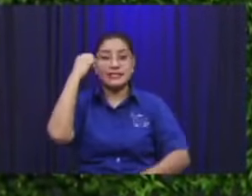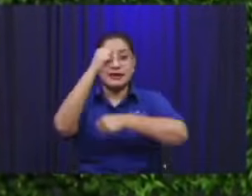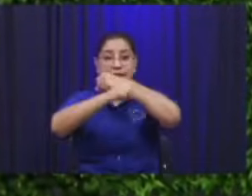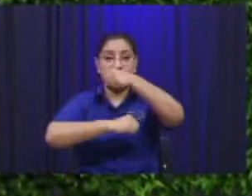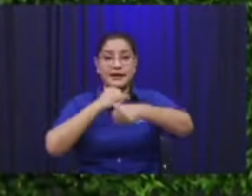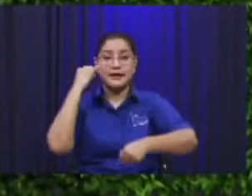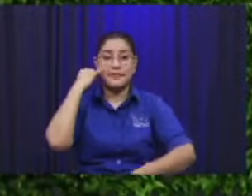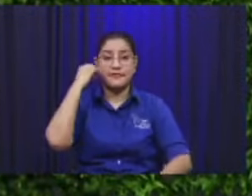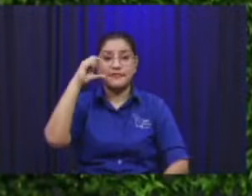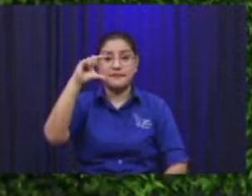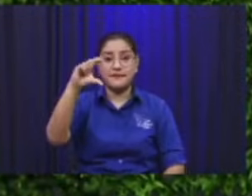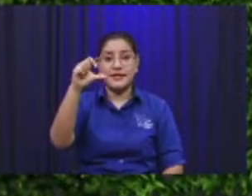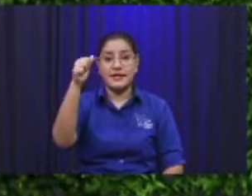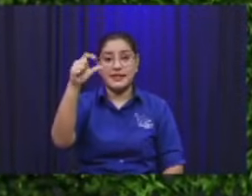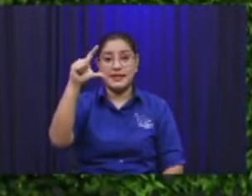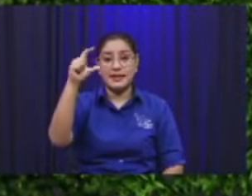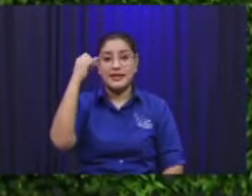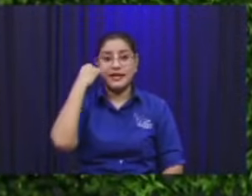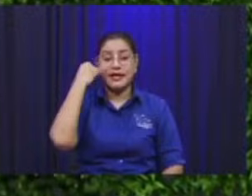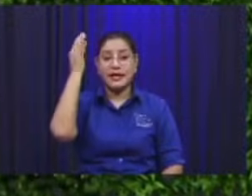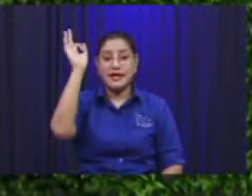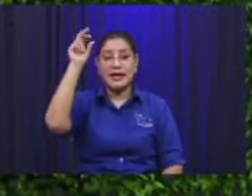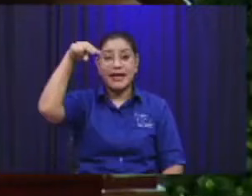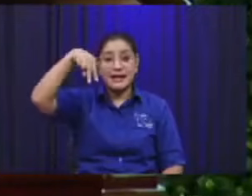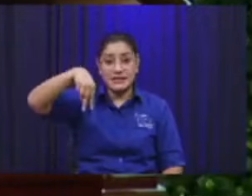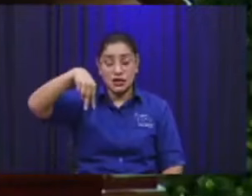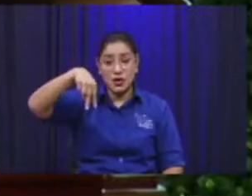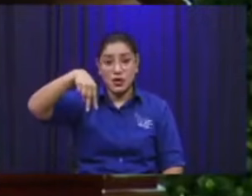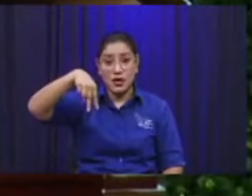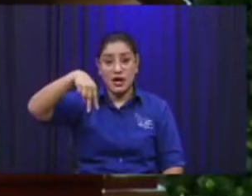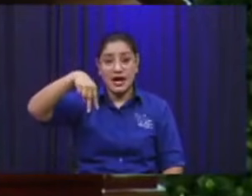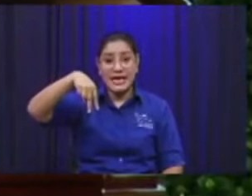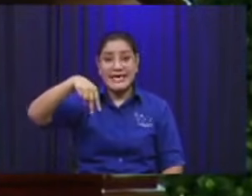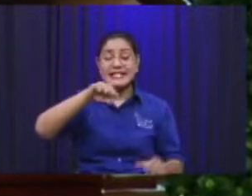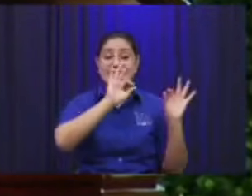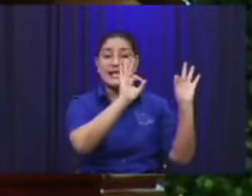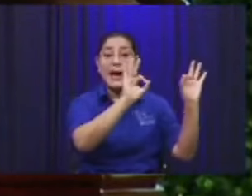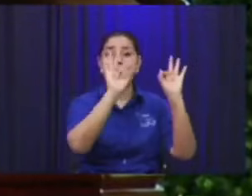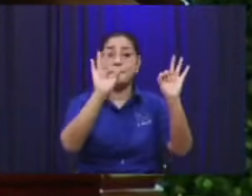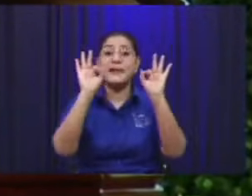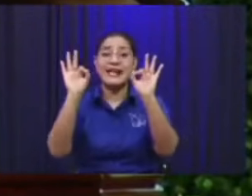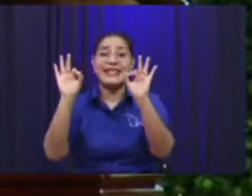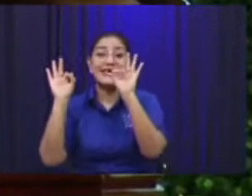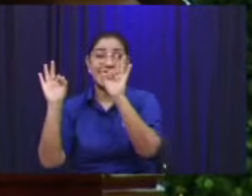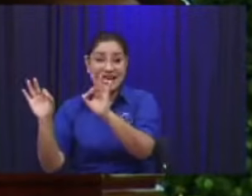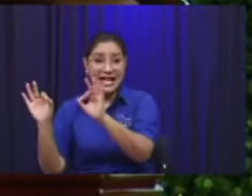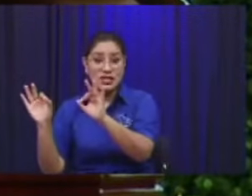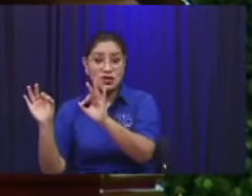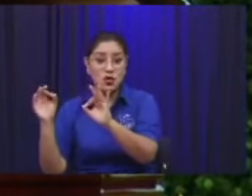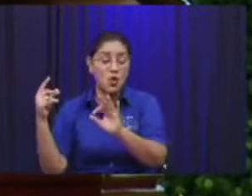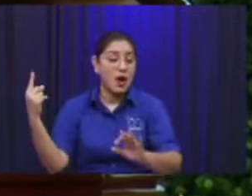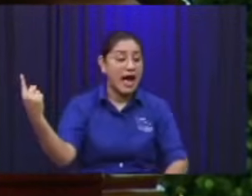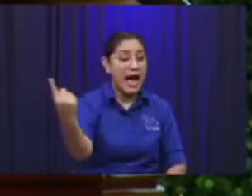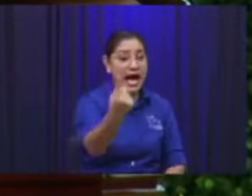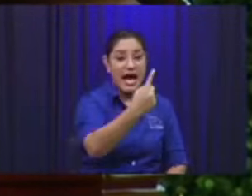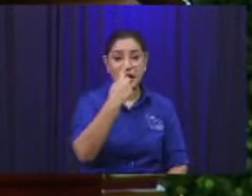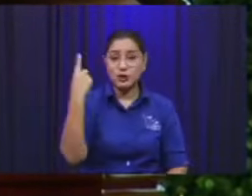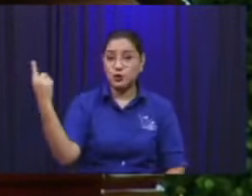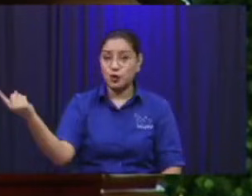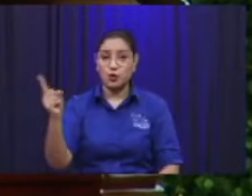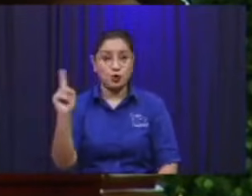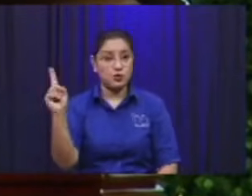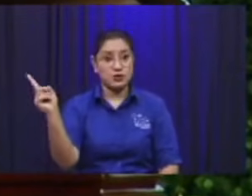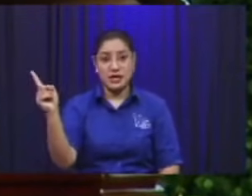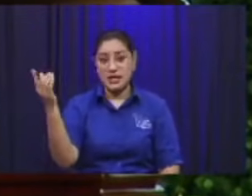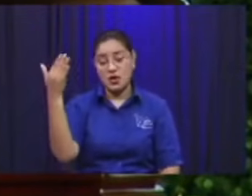predicando la muerte al pecado por eso es cristo crucificado que se le predica a todos los que no conocen a dios